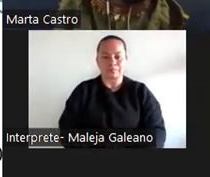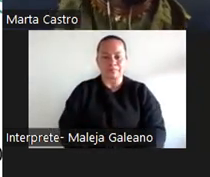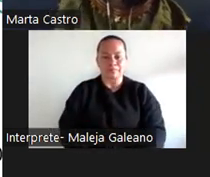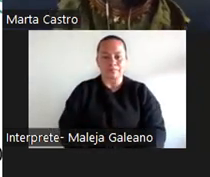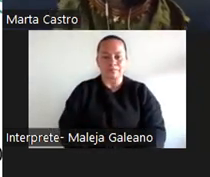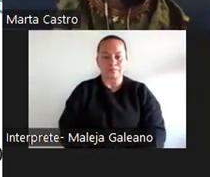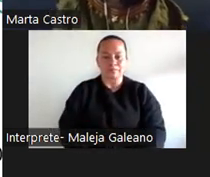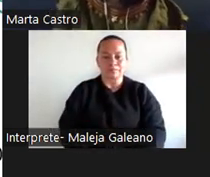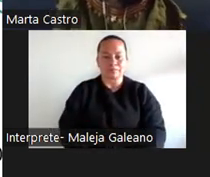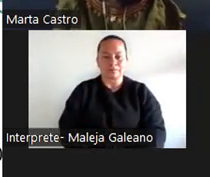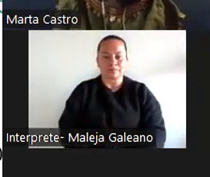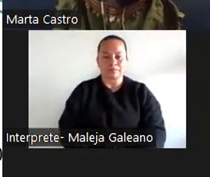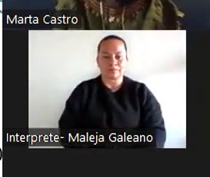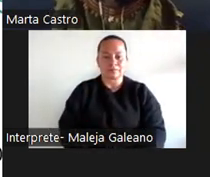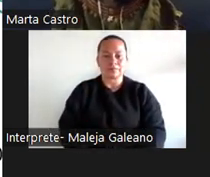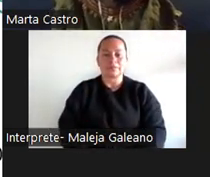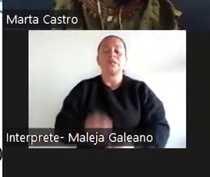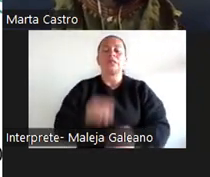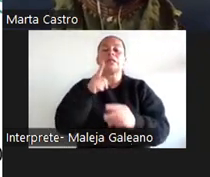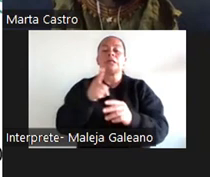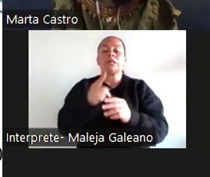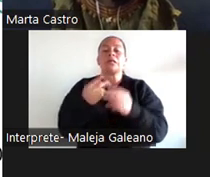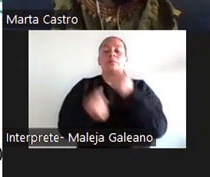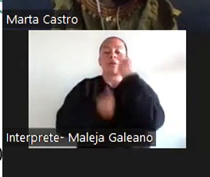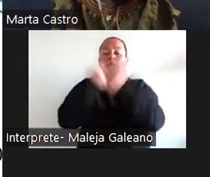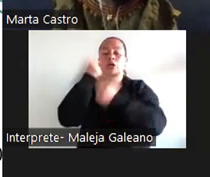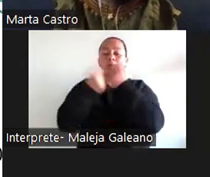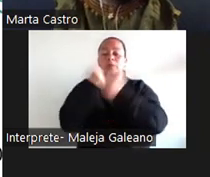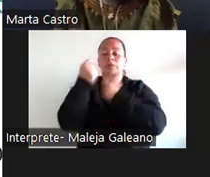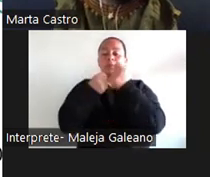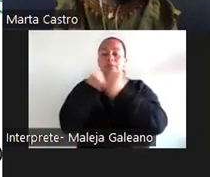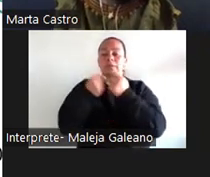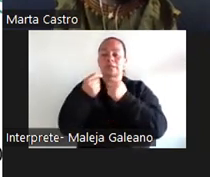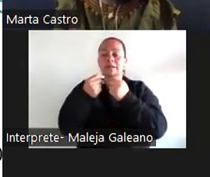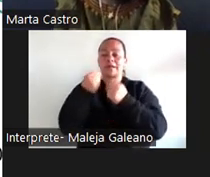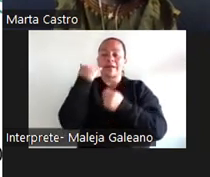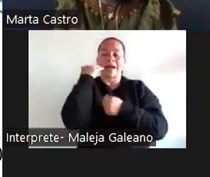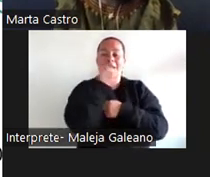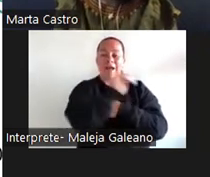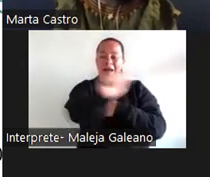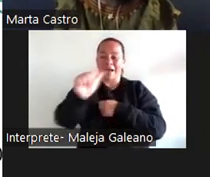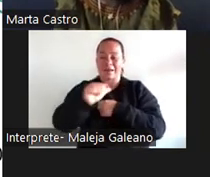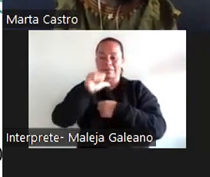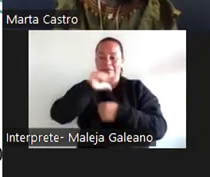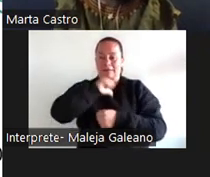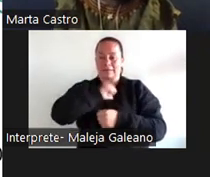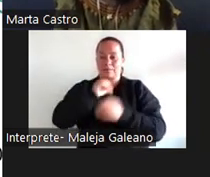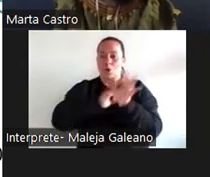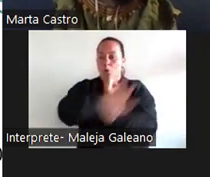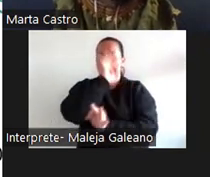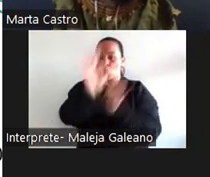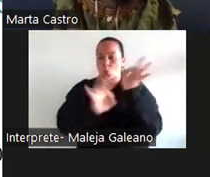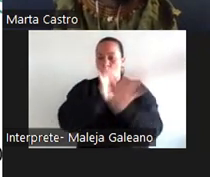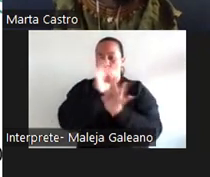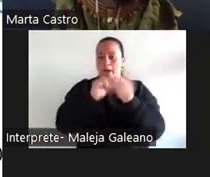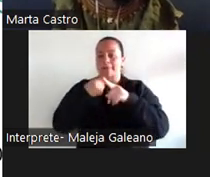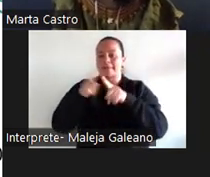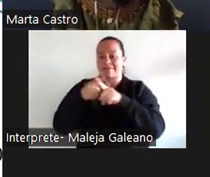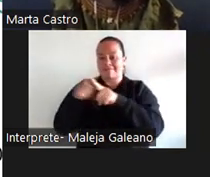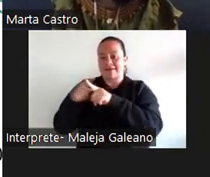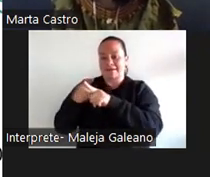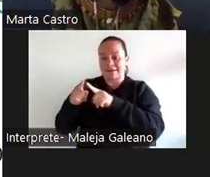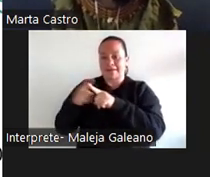eh del cuidado la economía feminista hablamos de diferencias o